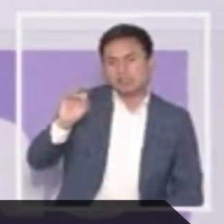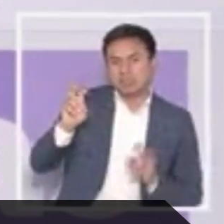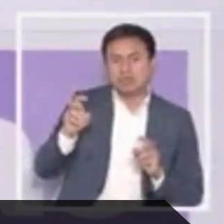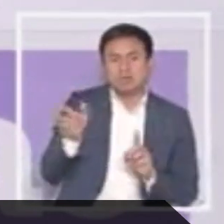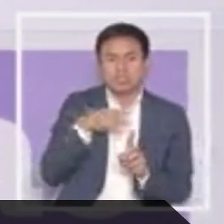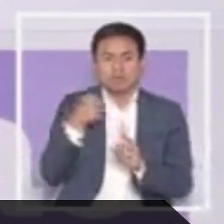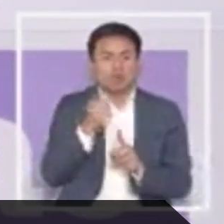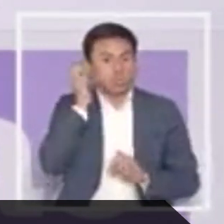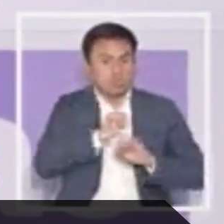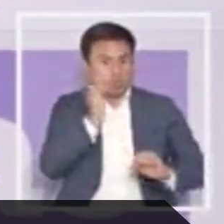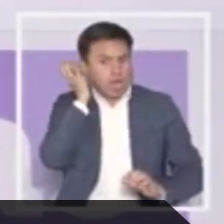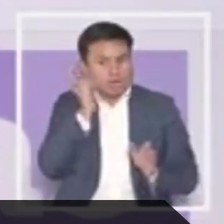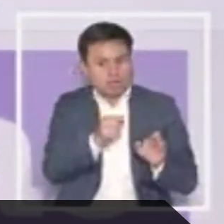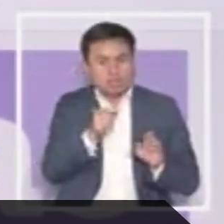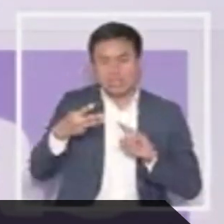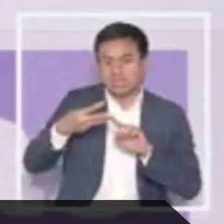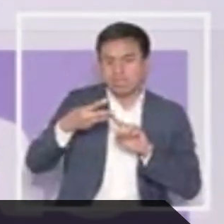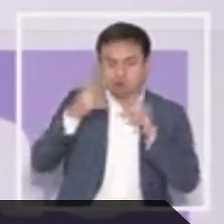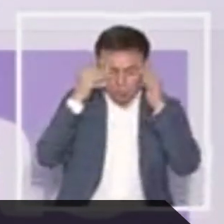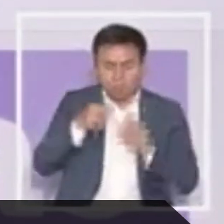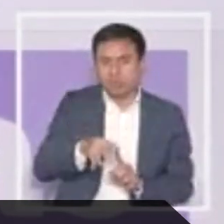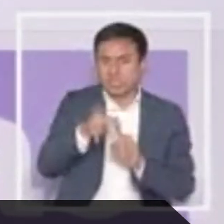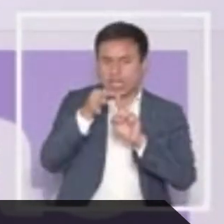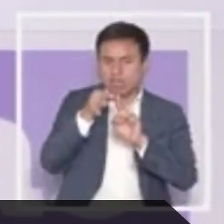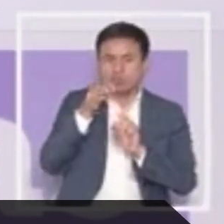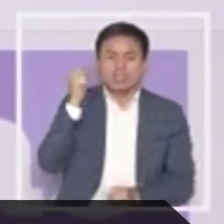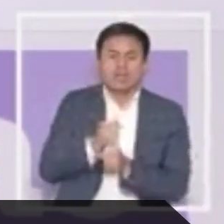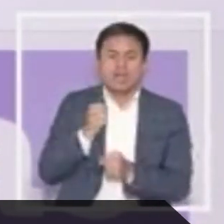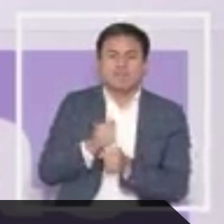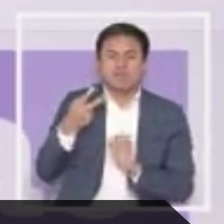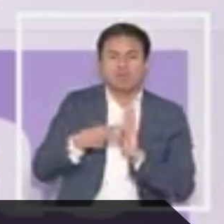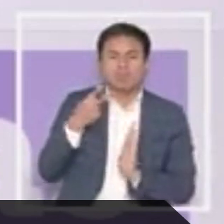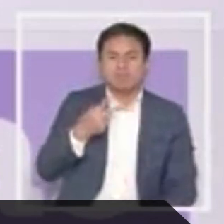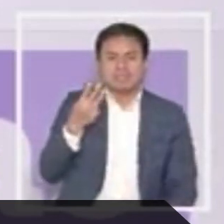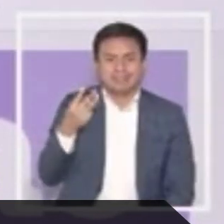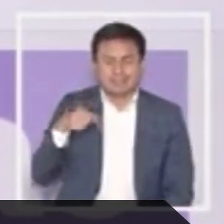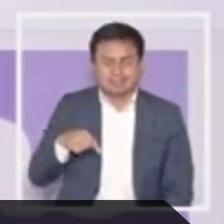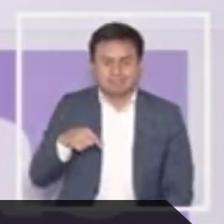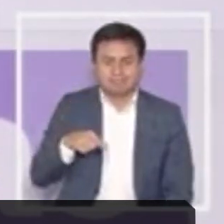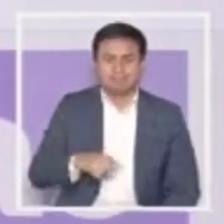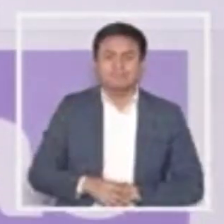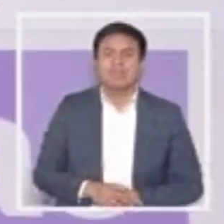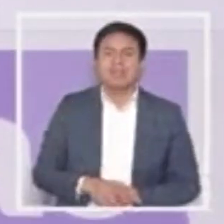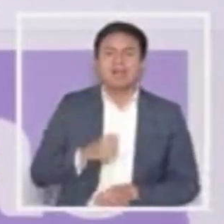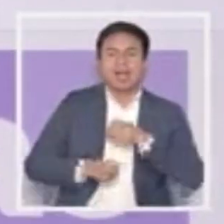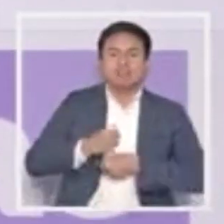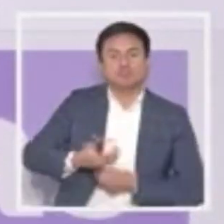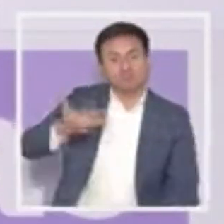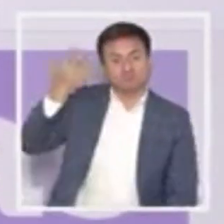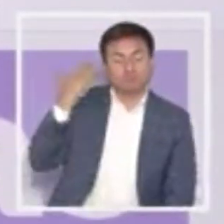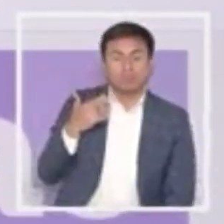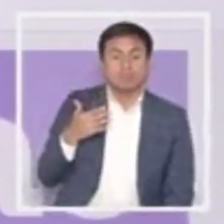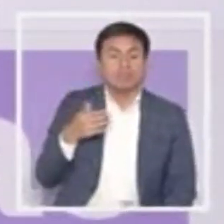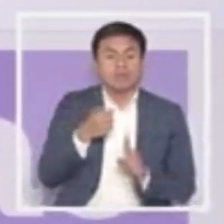la violencia contra las mujeres, este es el tercer eje prioritario con el que vamos a trabajar este 2023. Hace algunos años,